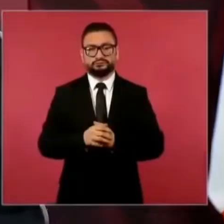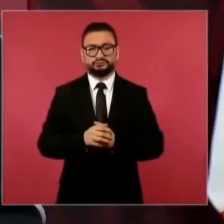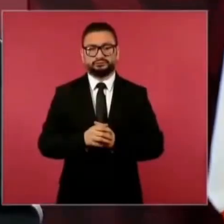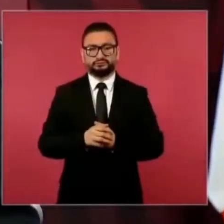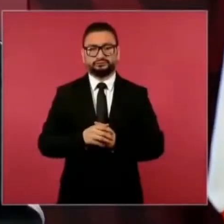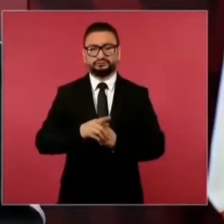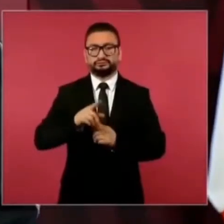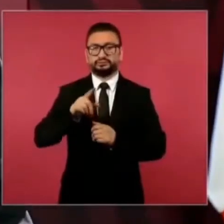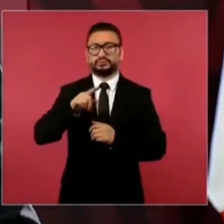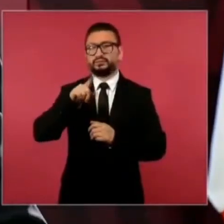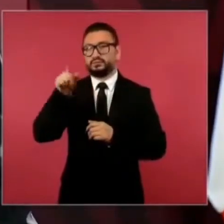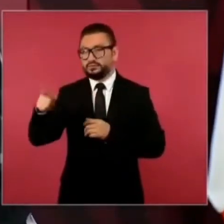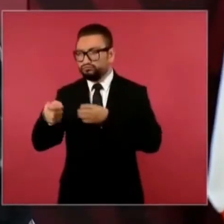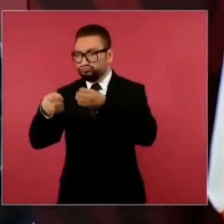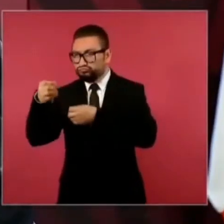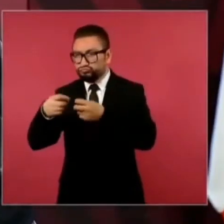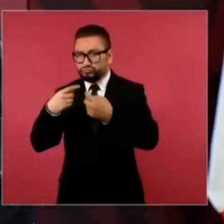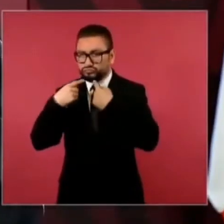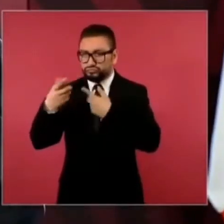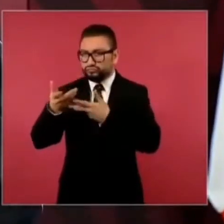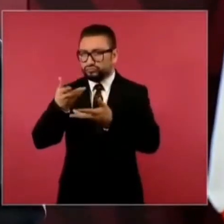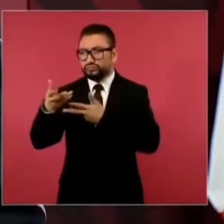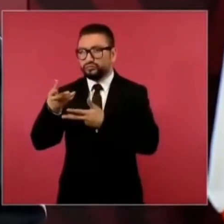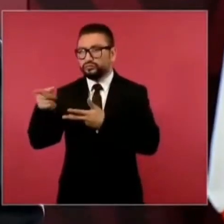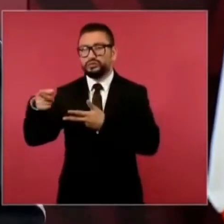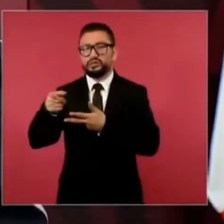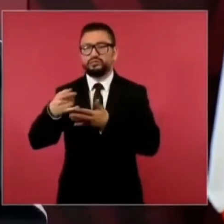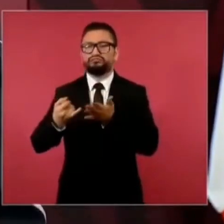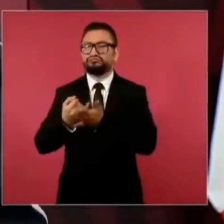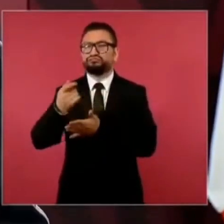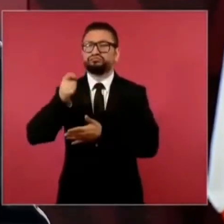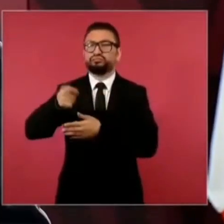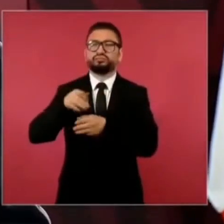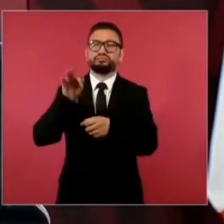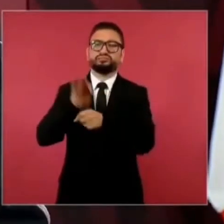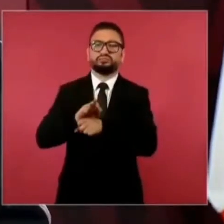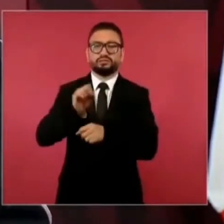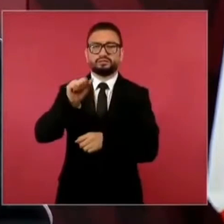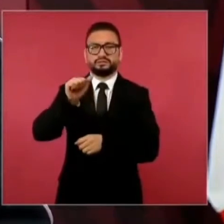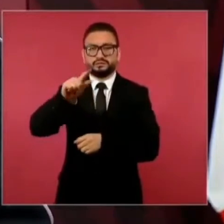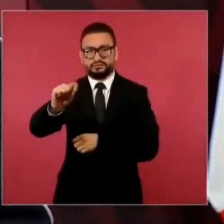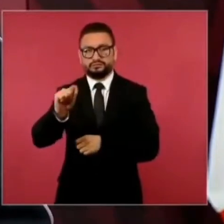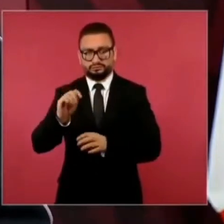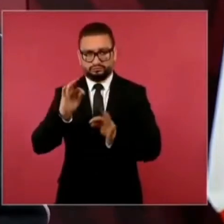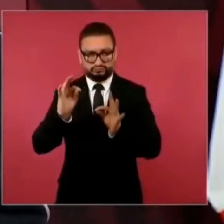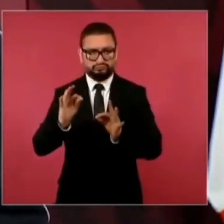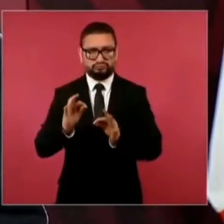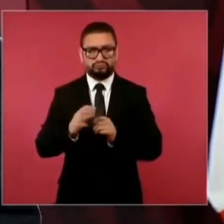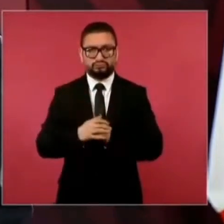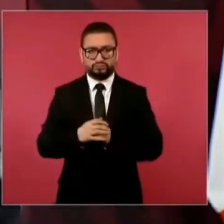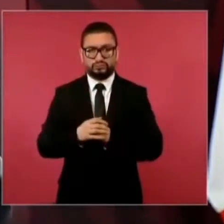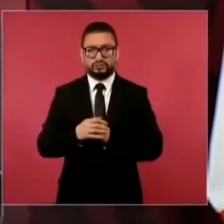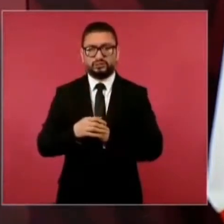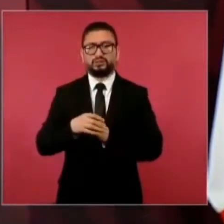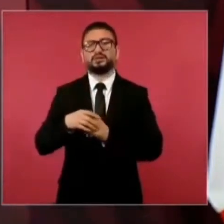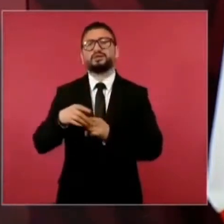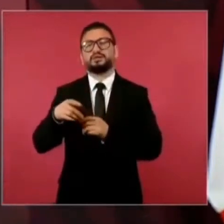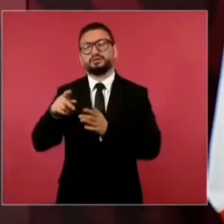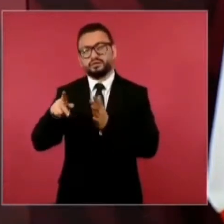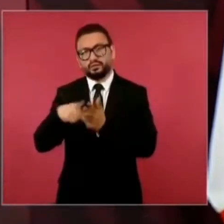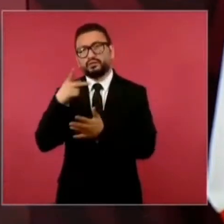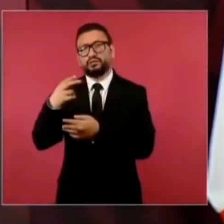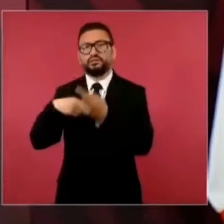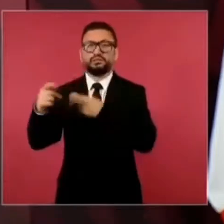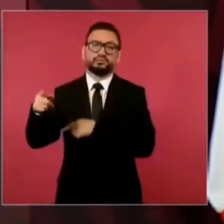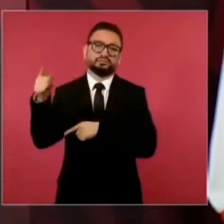Lo regresan al tribunal, el tribunal falla a favor del SAT y de todas maneras se acude